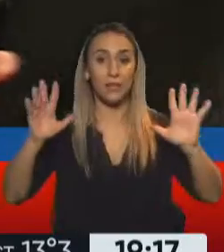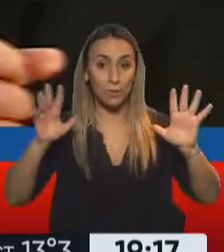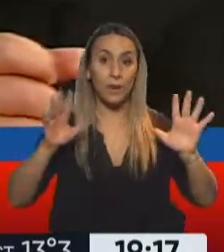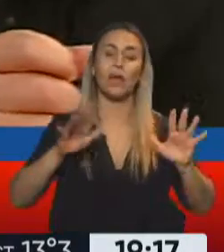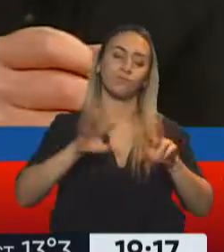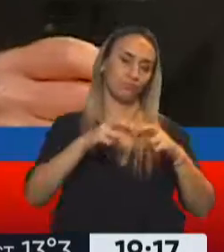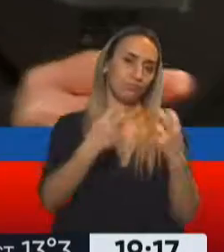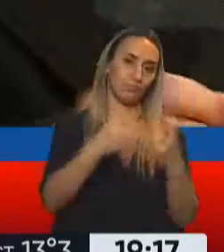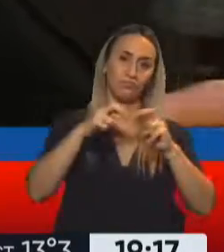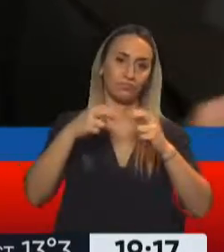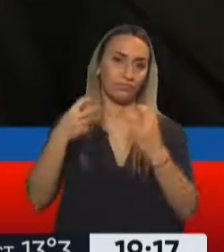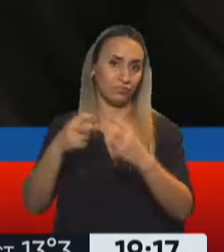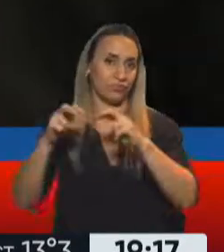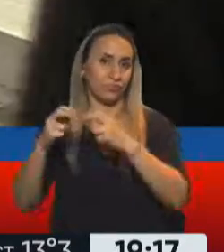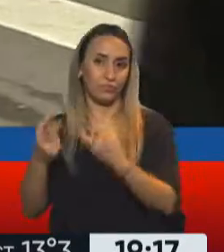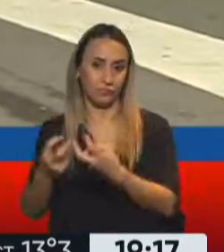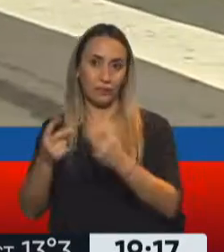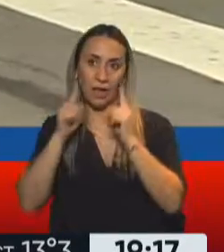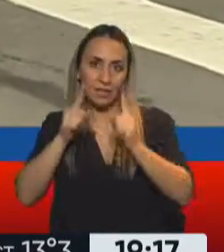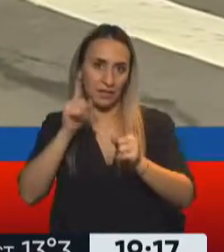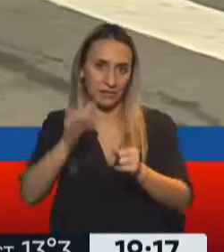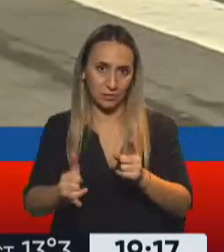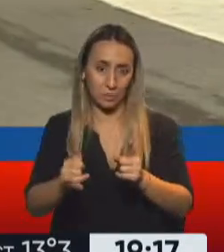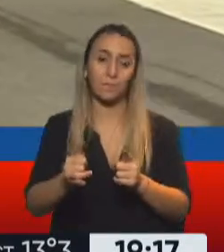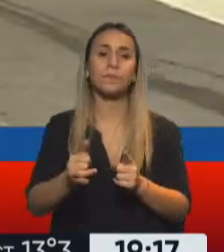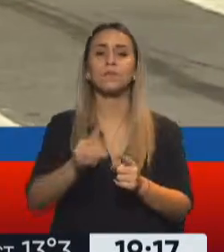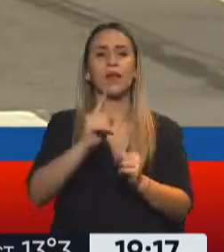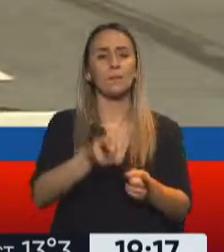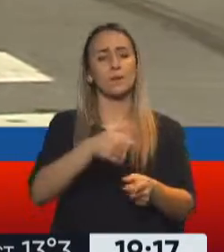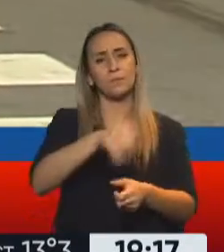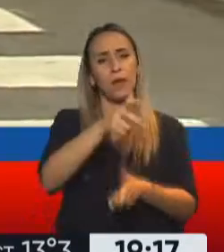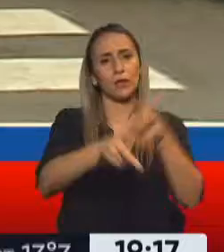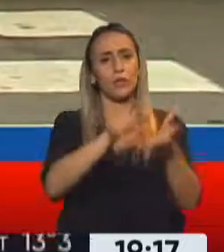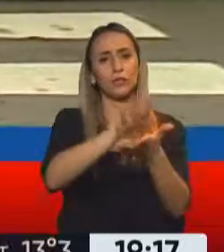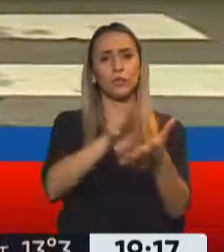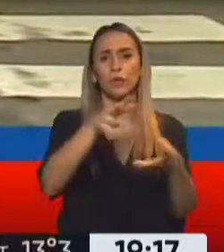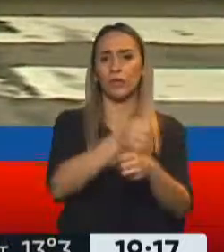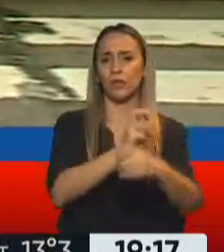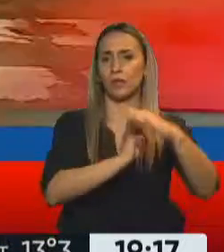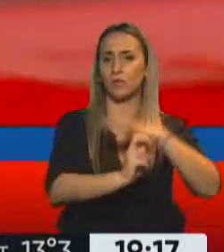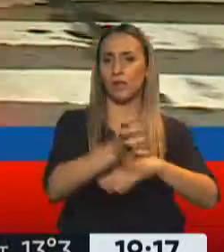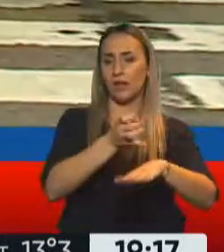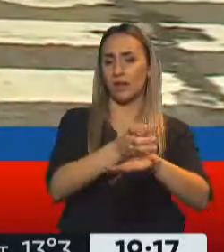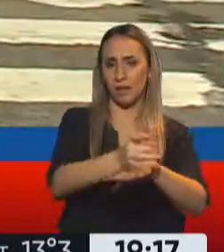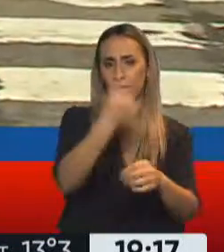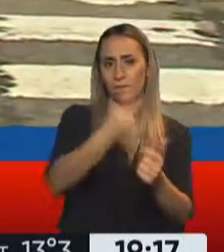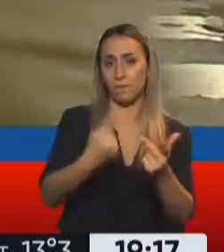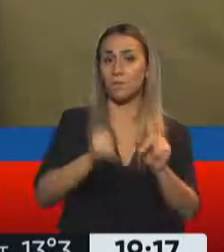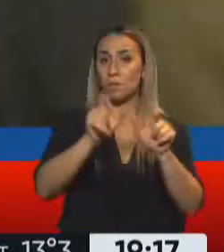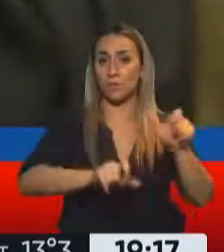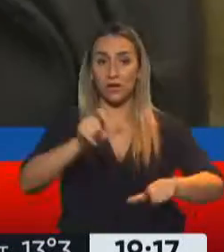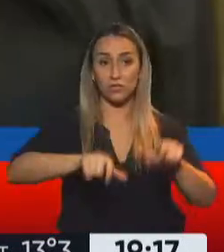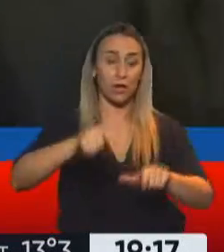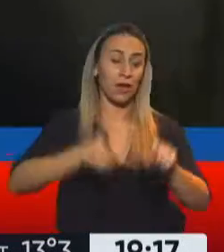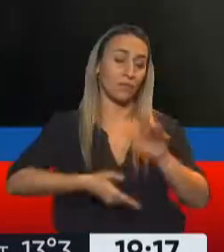conocer información con respecto al transporte público, lo que utilizan las personas que van en este